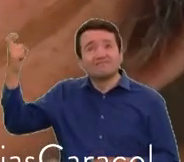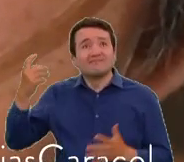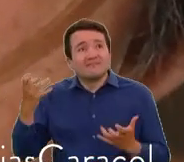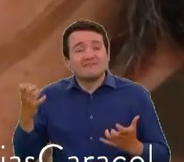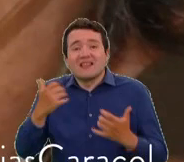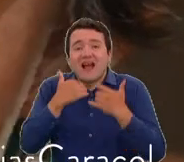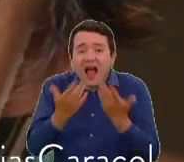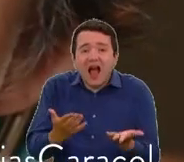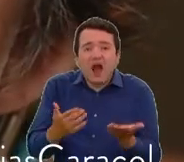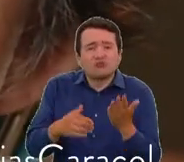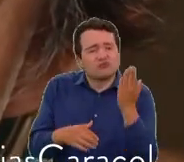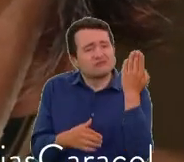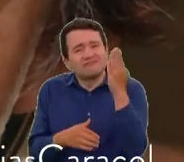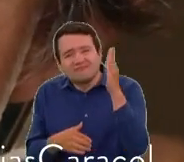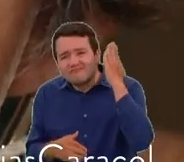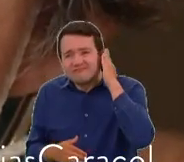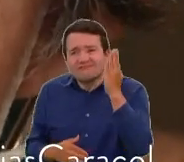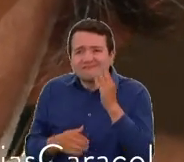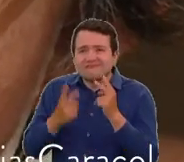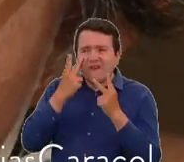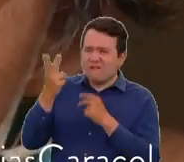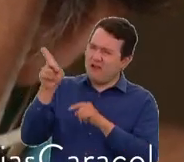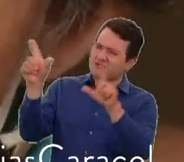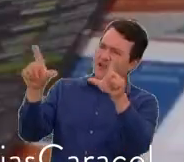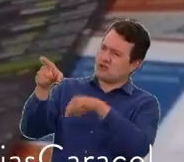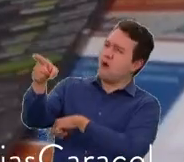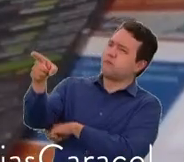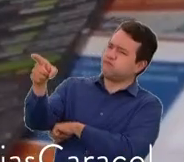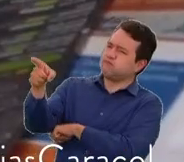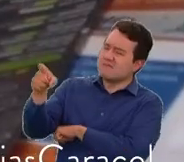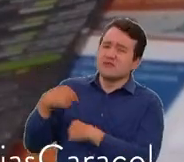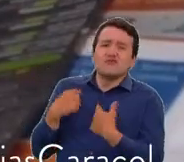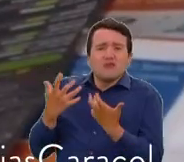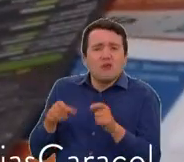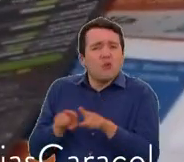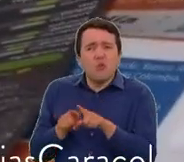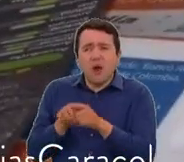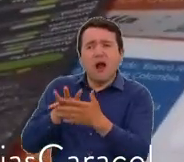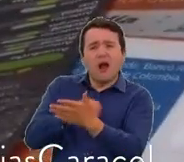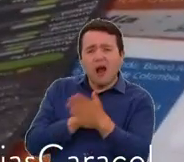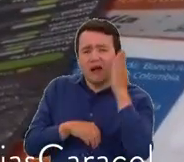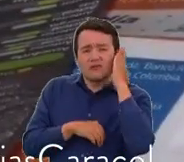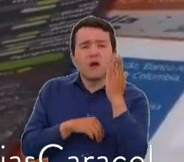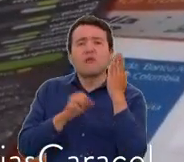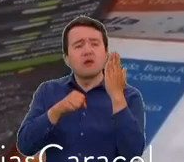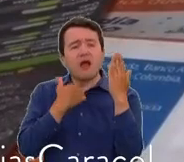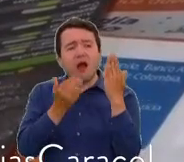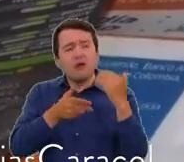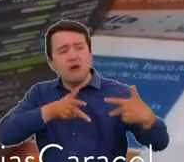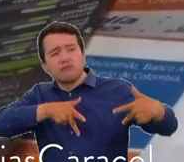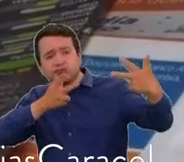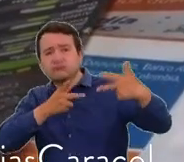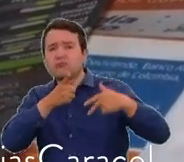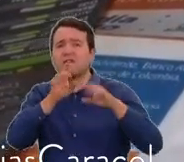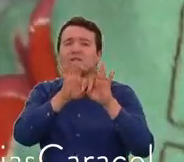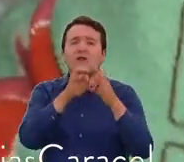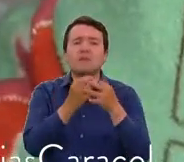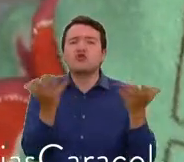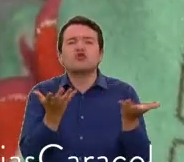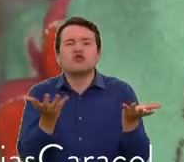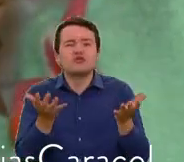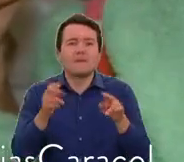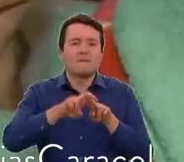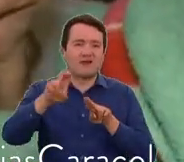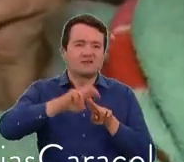manos, como los que ve en la televisión, para poder contactar al resto de su familia que está en Manizales este 31 de